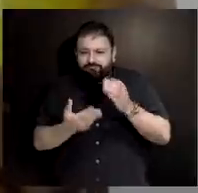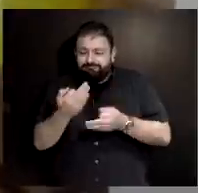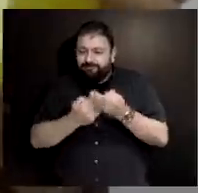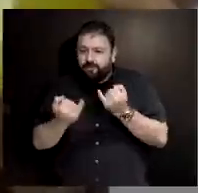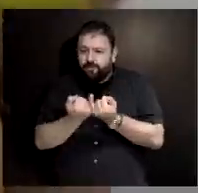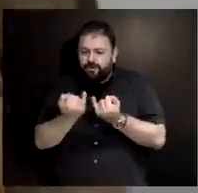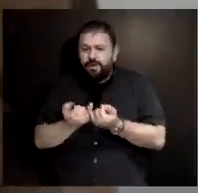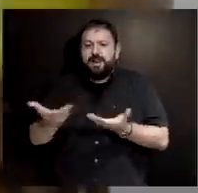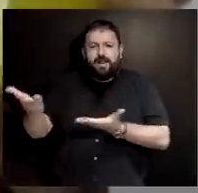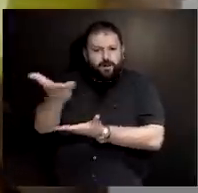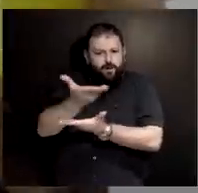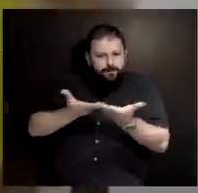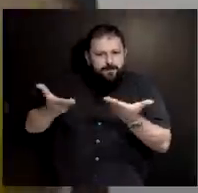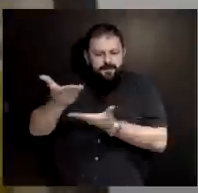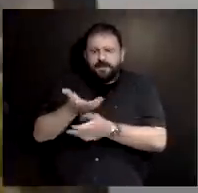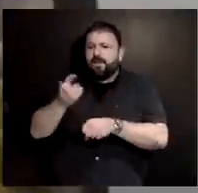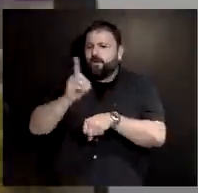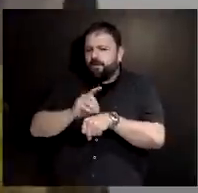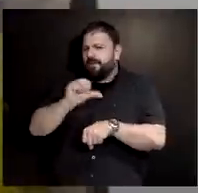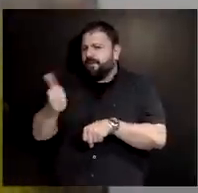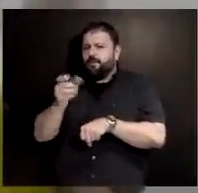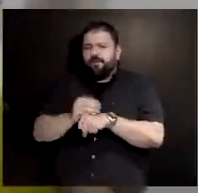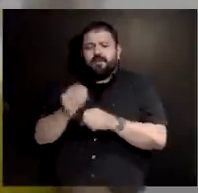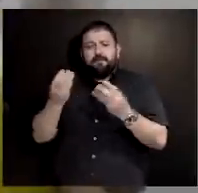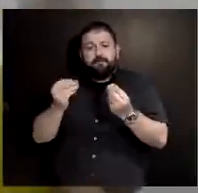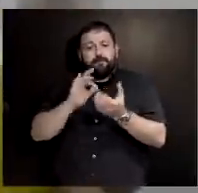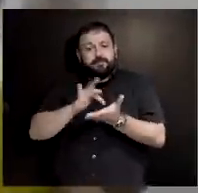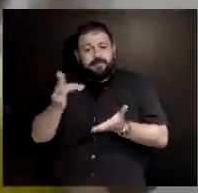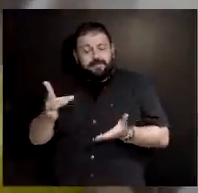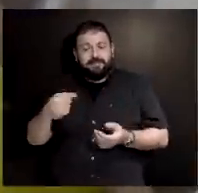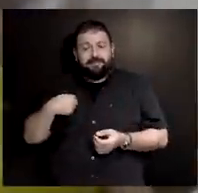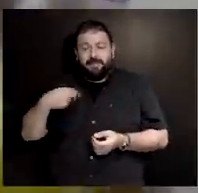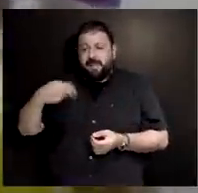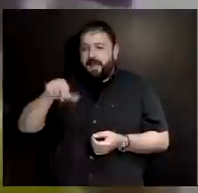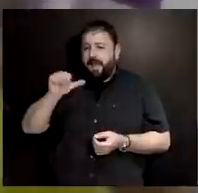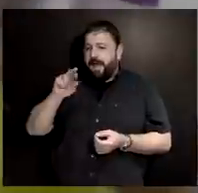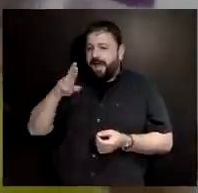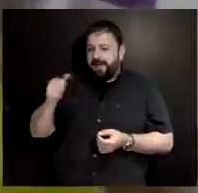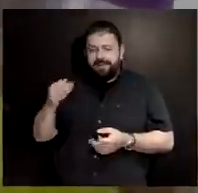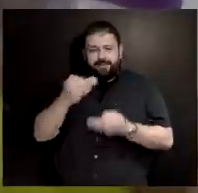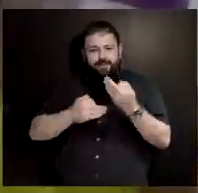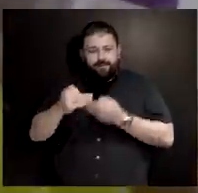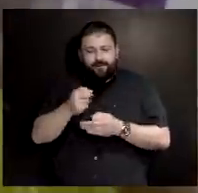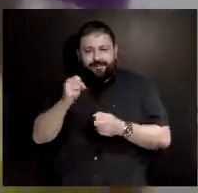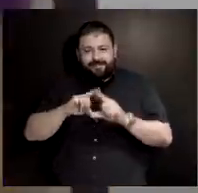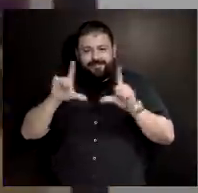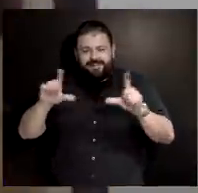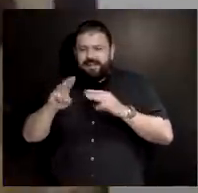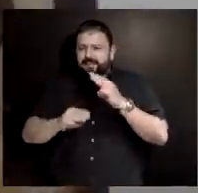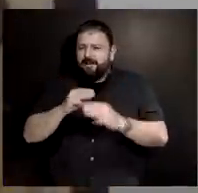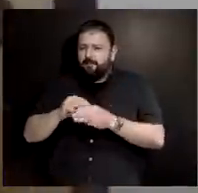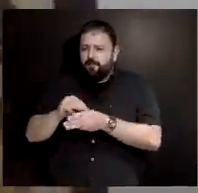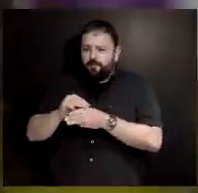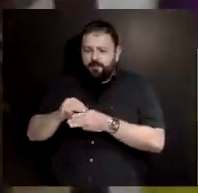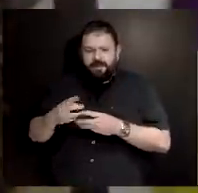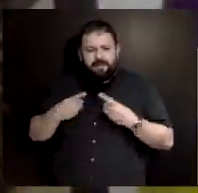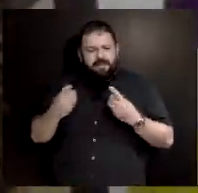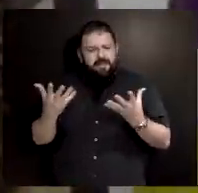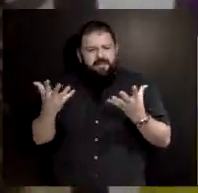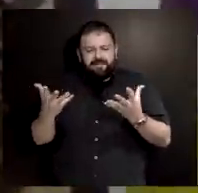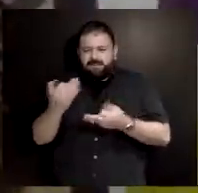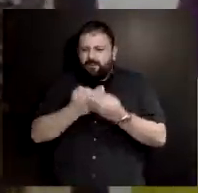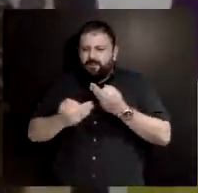este estilo de vida un día sí y el otro también. Muchas gracias. Mi nombre es Ariana López. Despido esta transmisión de Mundo Morado deseándote que pases